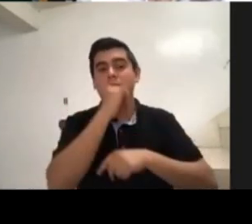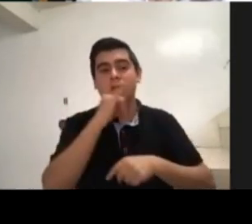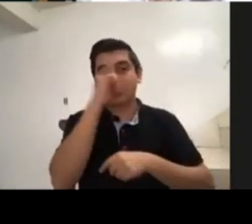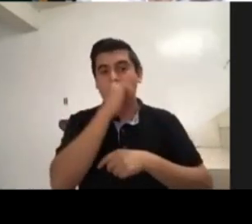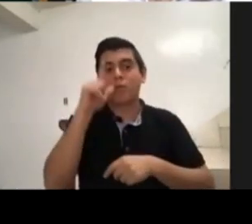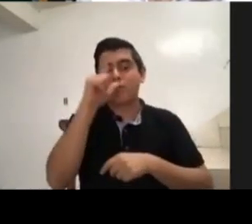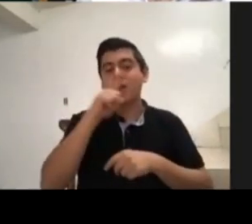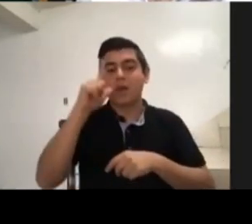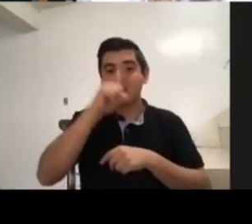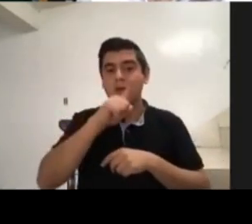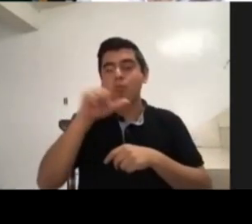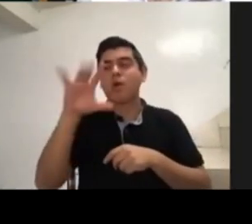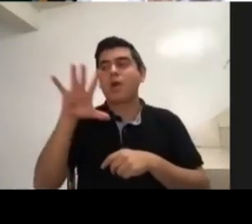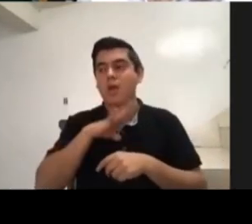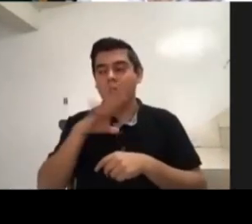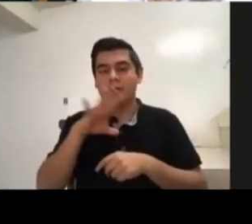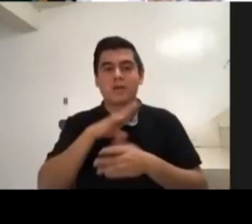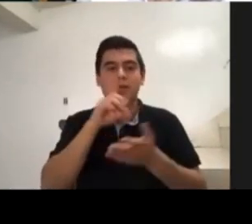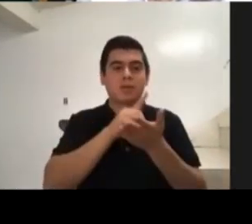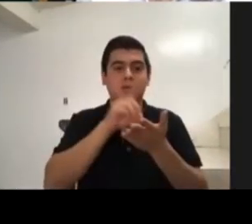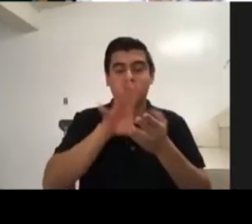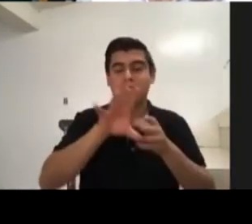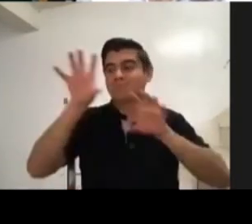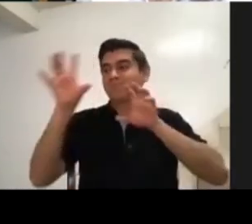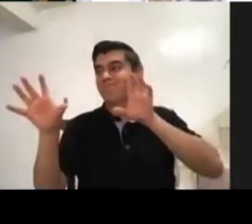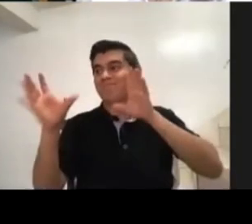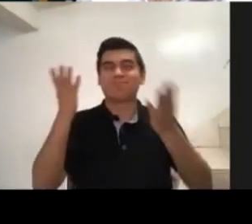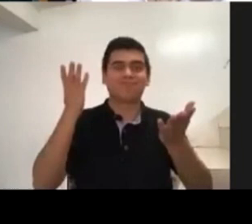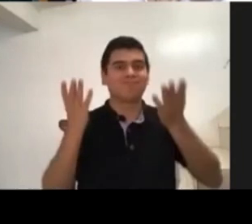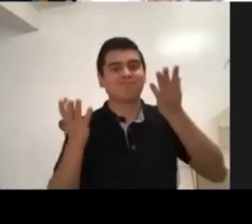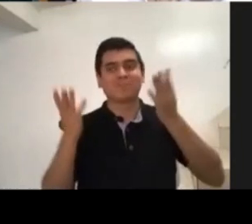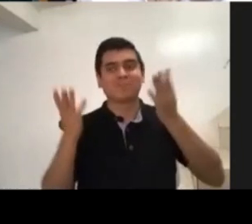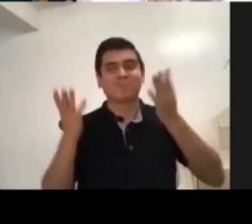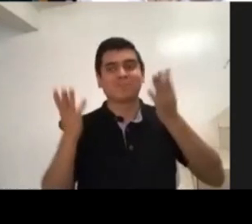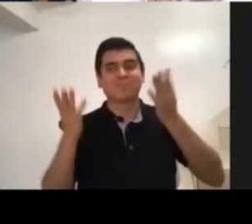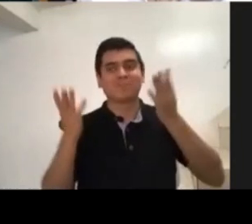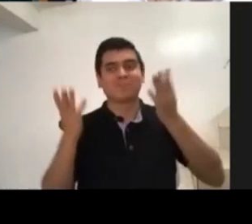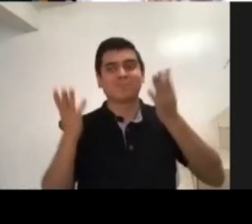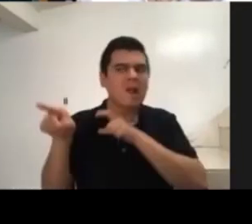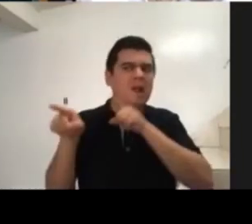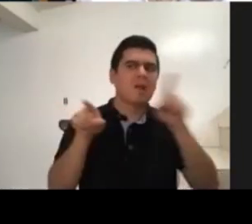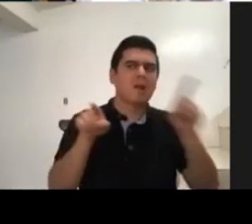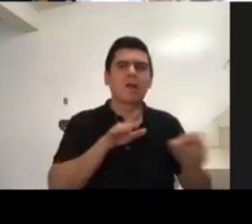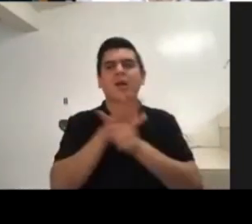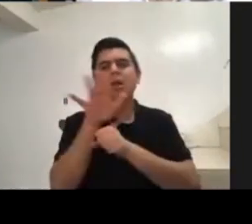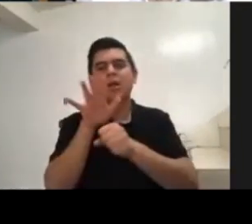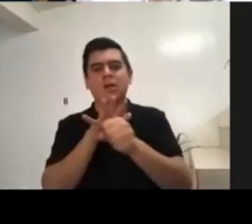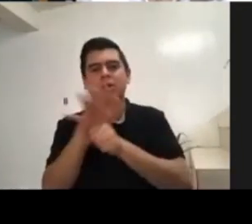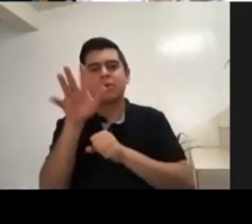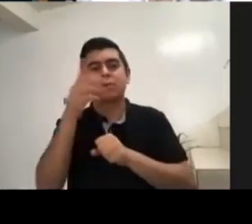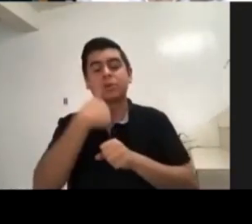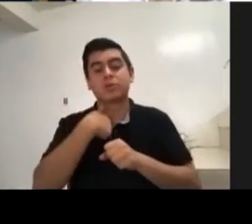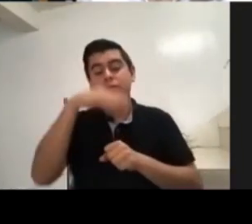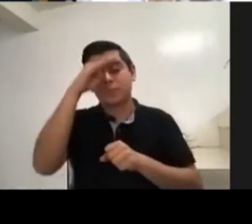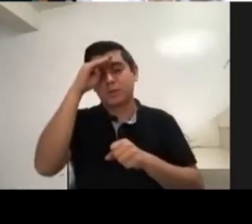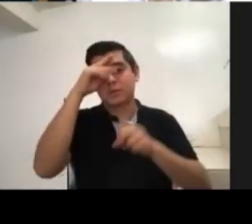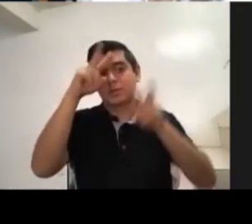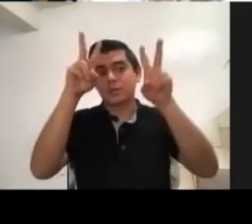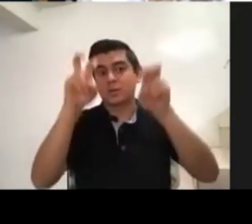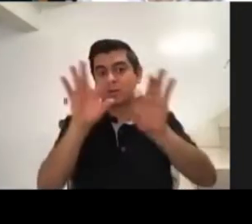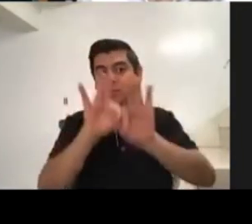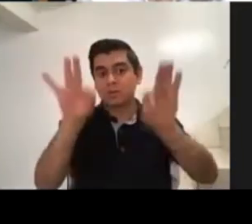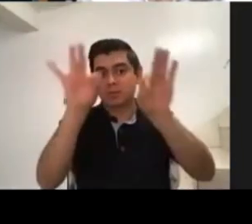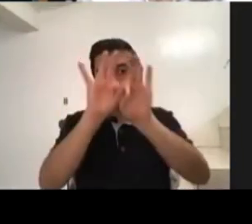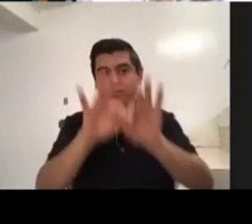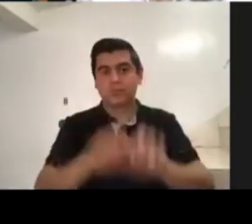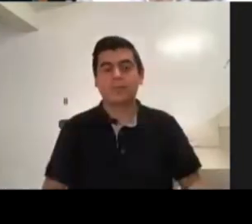claramente nos pusieron a pensar mucho en estas cosas. Pero hay unos temas que me parece que son fundamentales. Uno primero es que, y ya